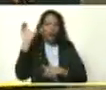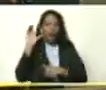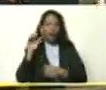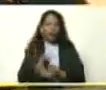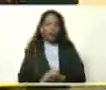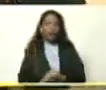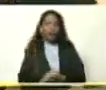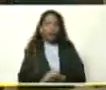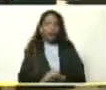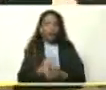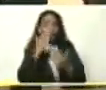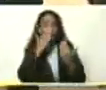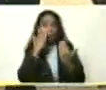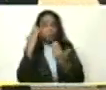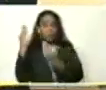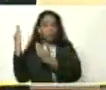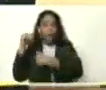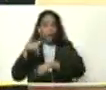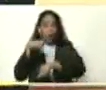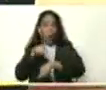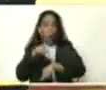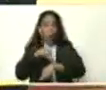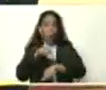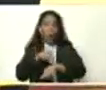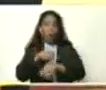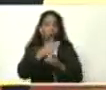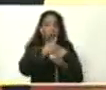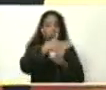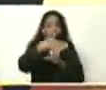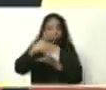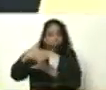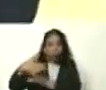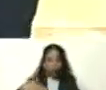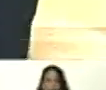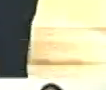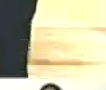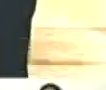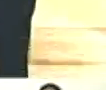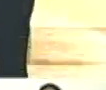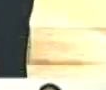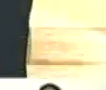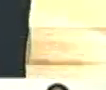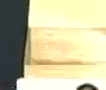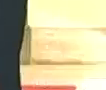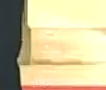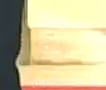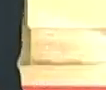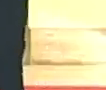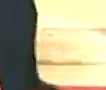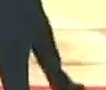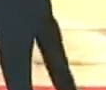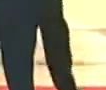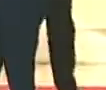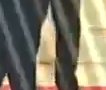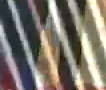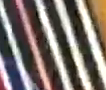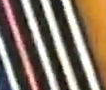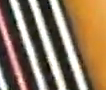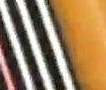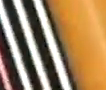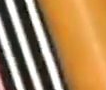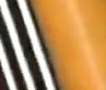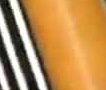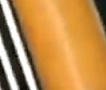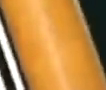y precisamente a esta hora comparte este musical, este acto